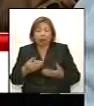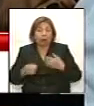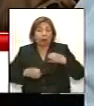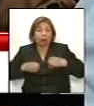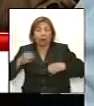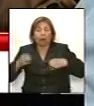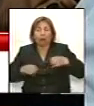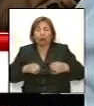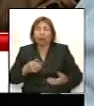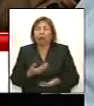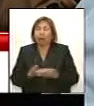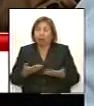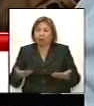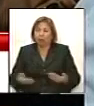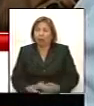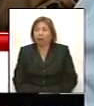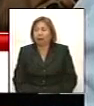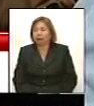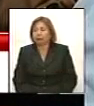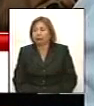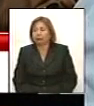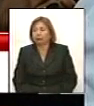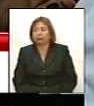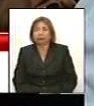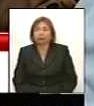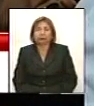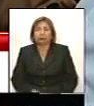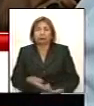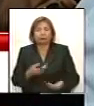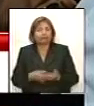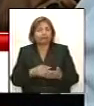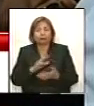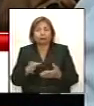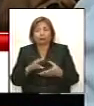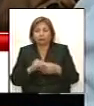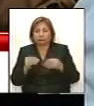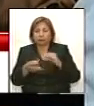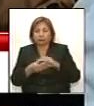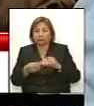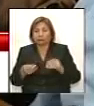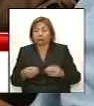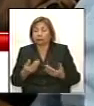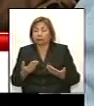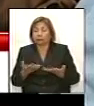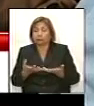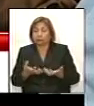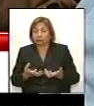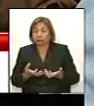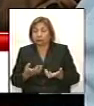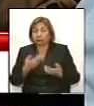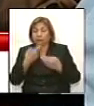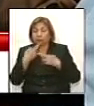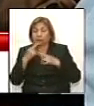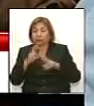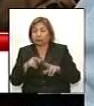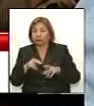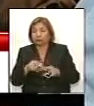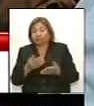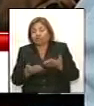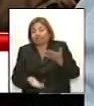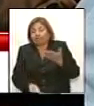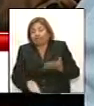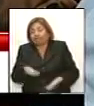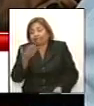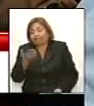emociones, pues, no te pase. Porque obviamente que si lo está ingresando, me está contando toda la historia, porque quiere una respuesta, pero lamentablemente